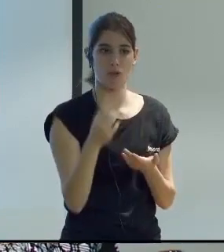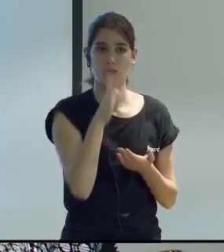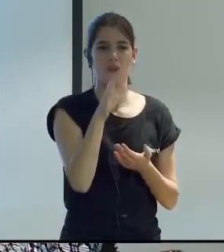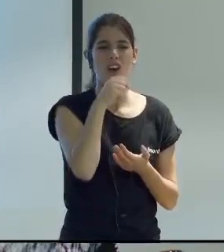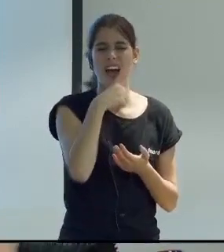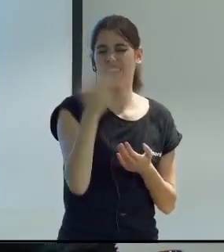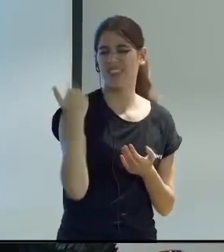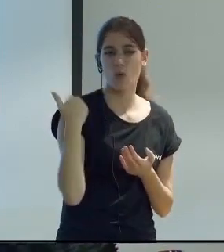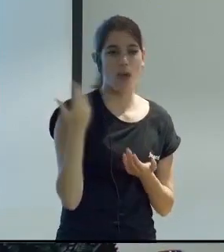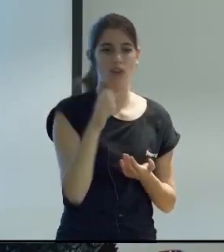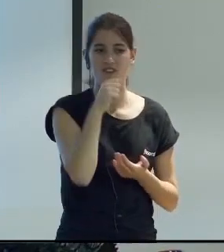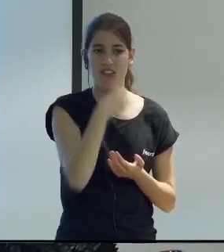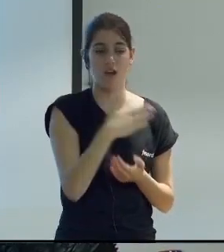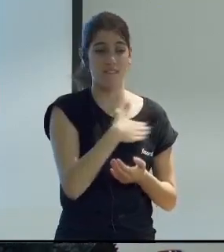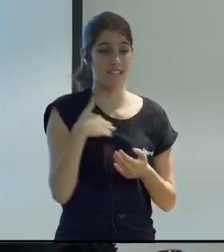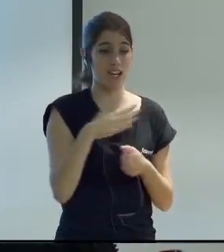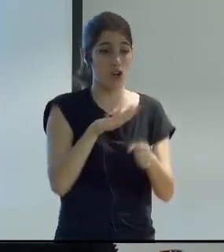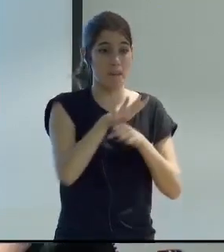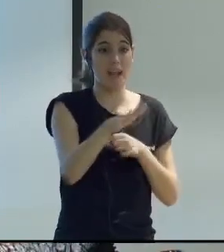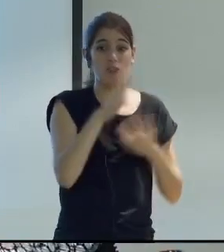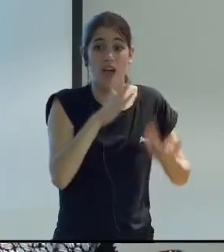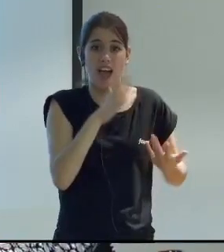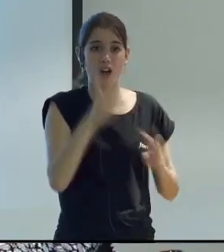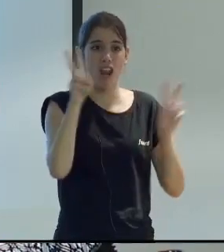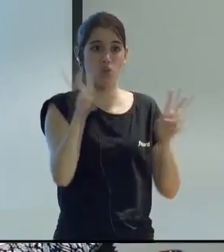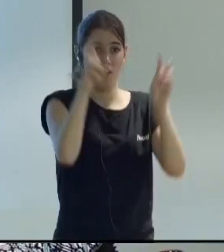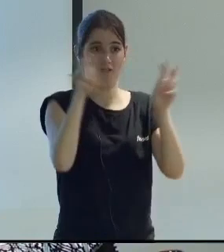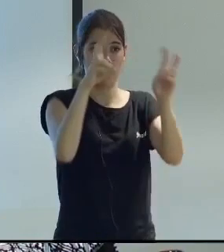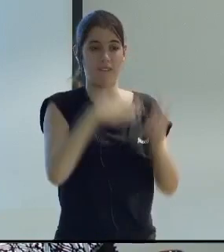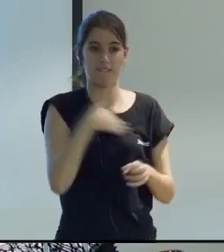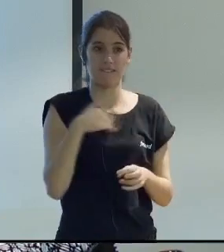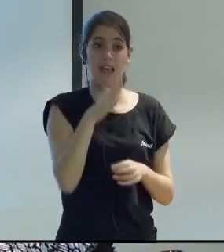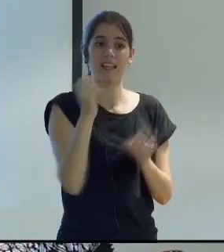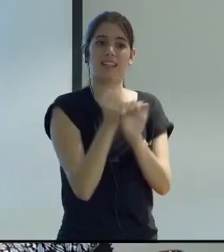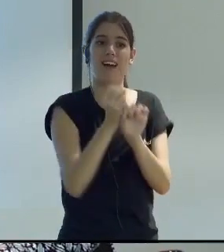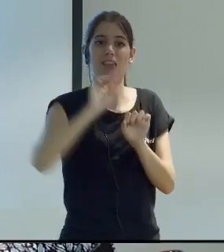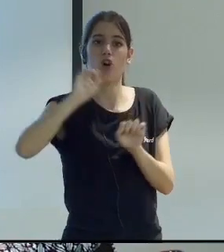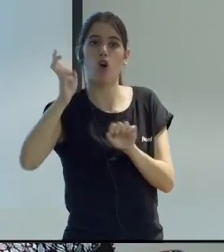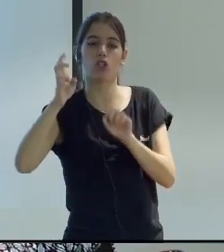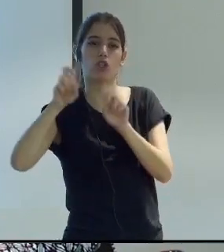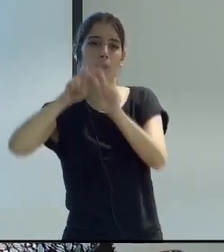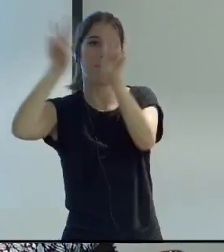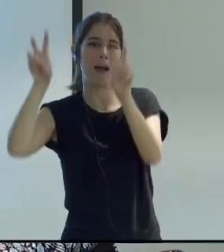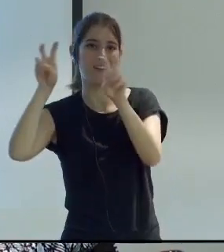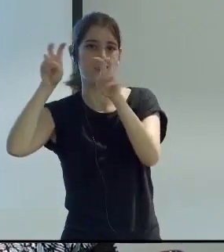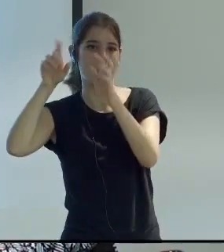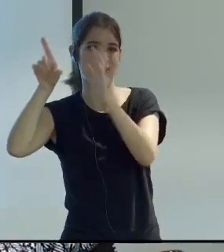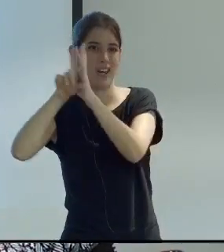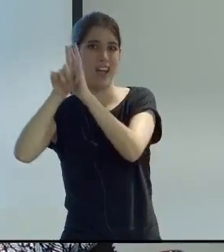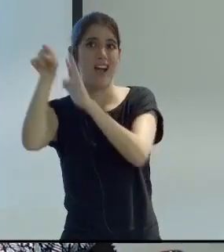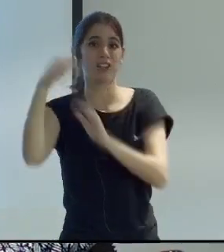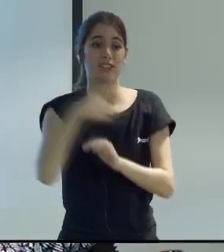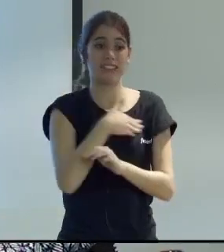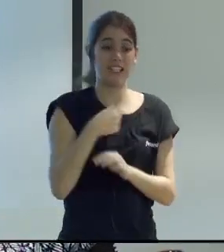anticuados. Queremos ejercer un impacto ahora. Están trabajando con otro marco y queremos estar bien seguros de que el dinero se